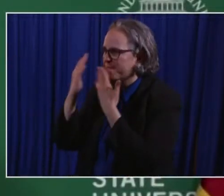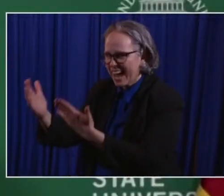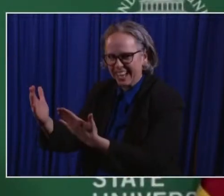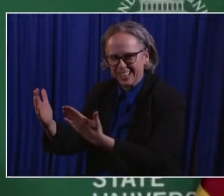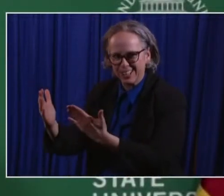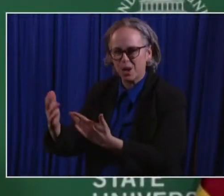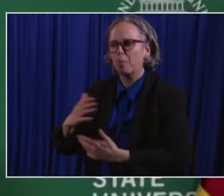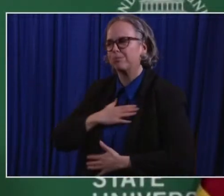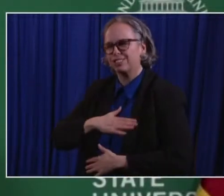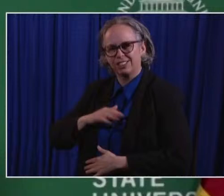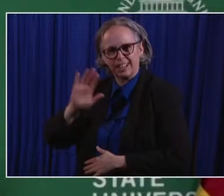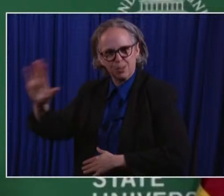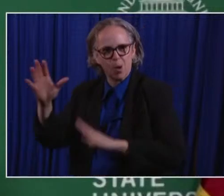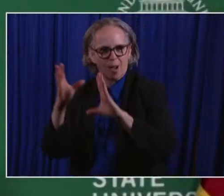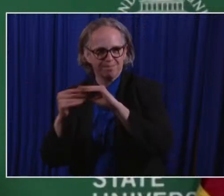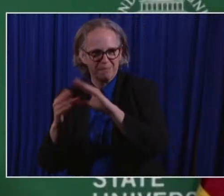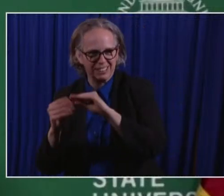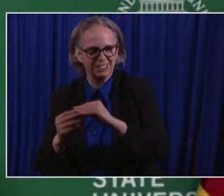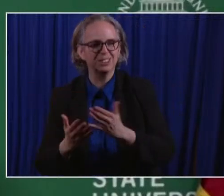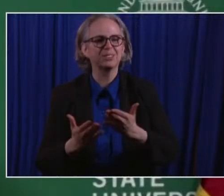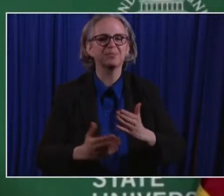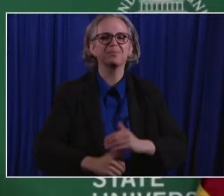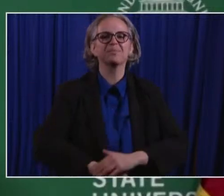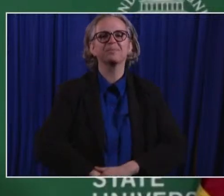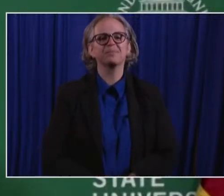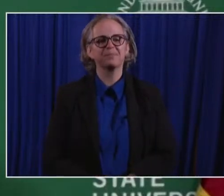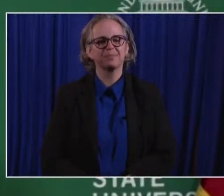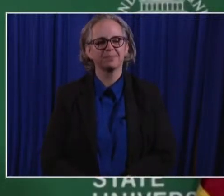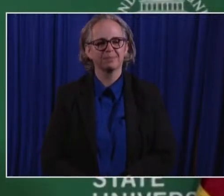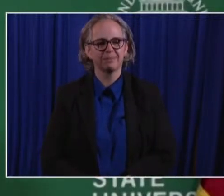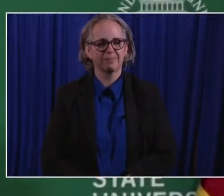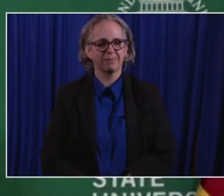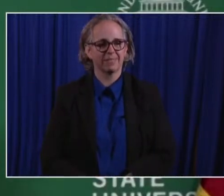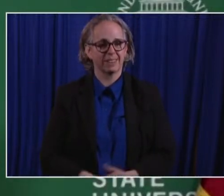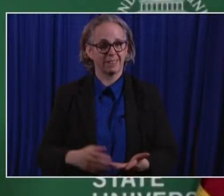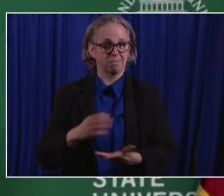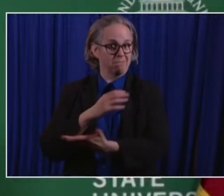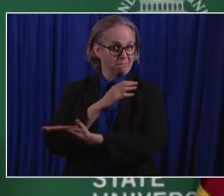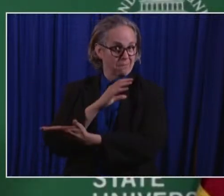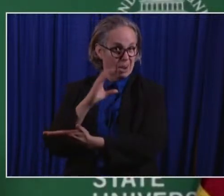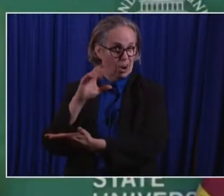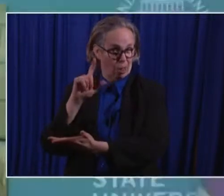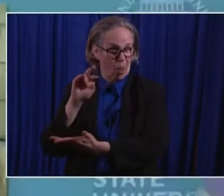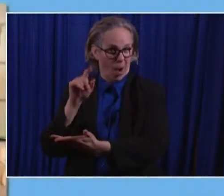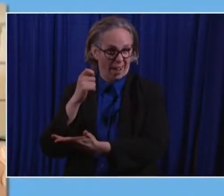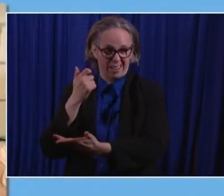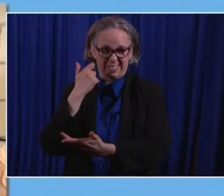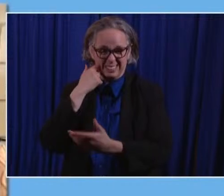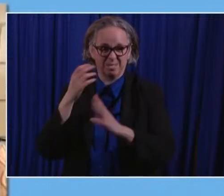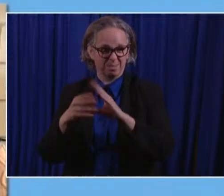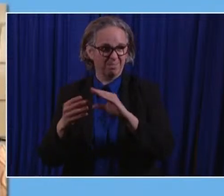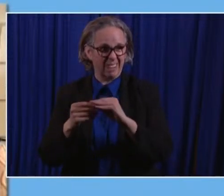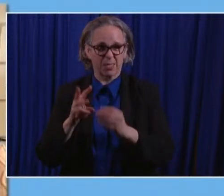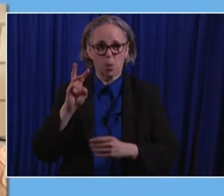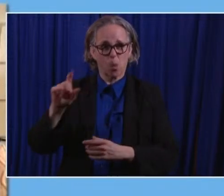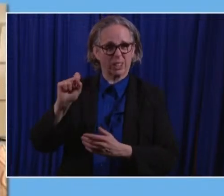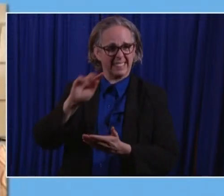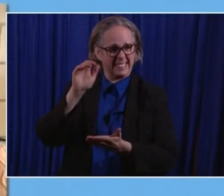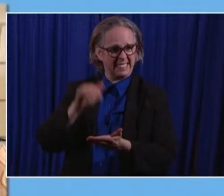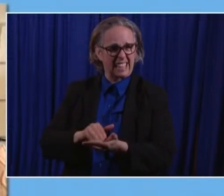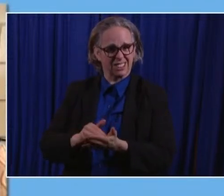that. Well, as Claudia said, Wolstein Center has translators,